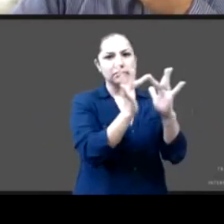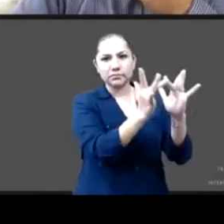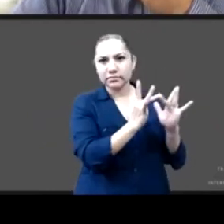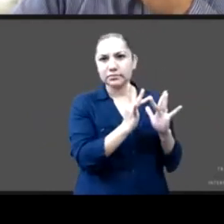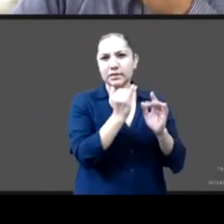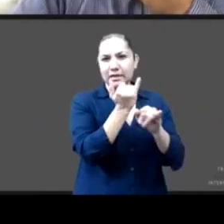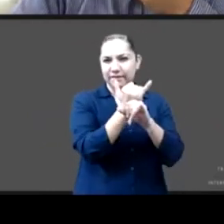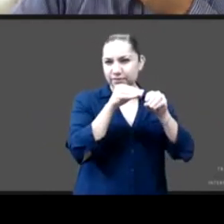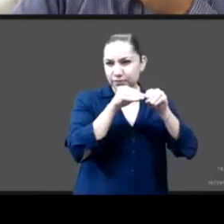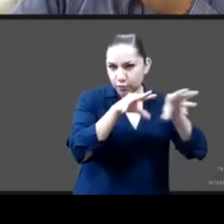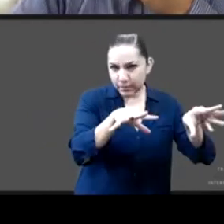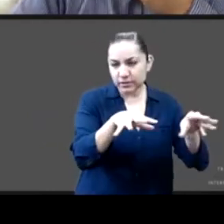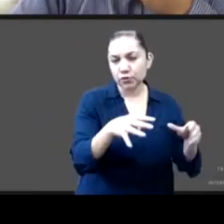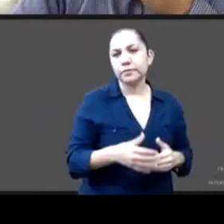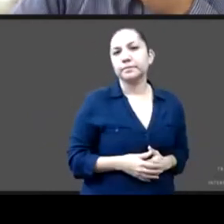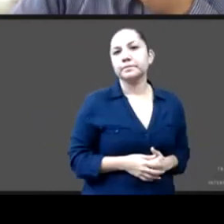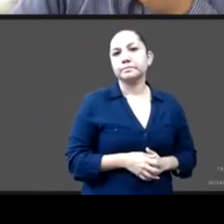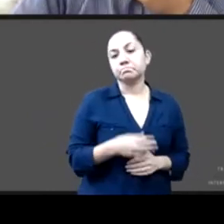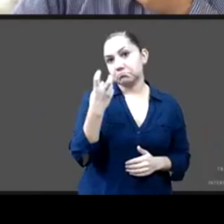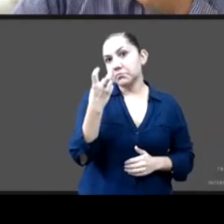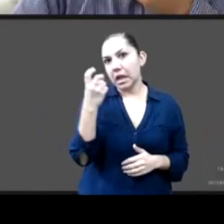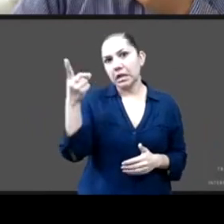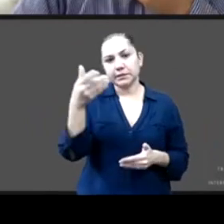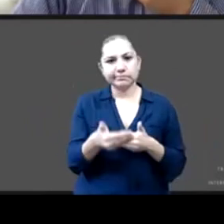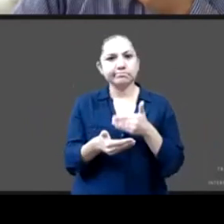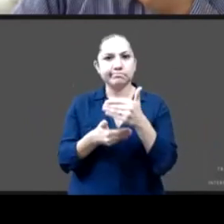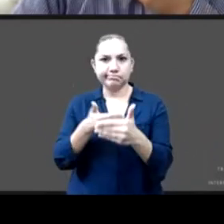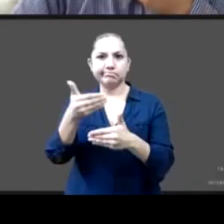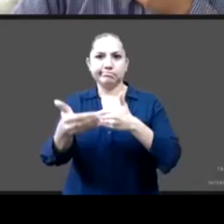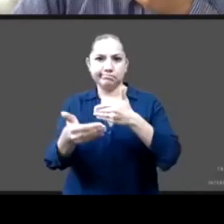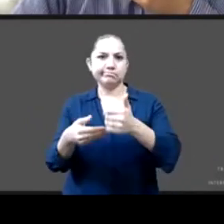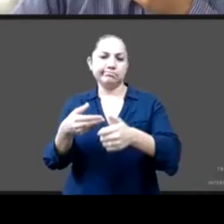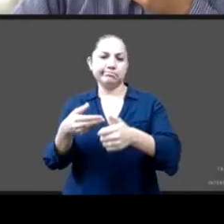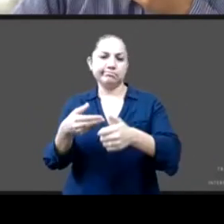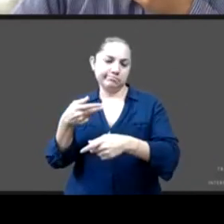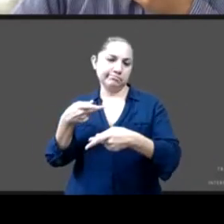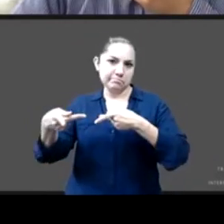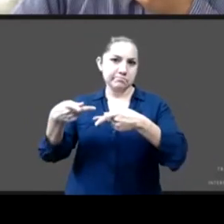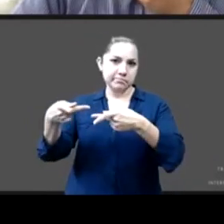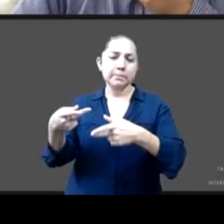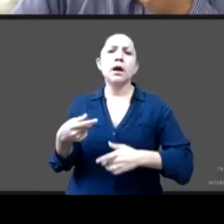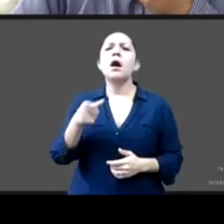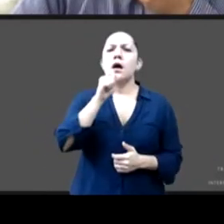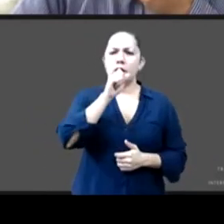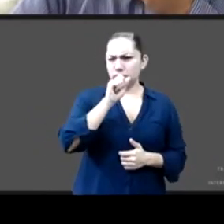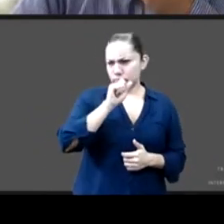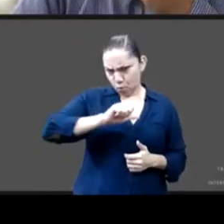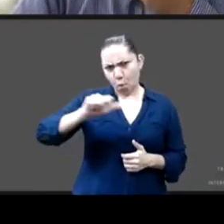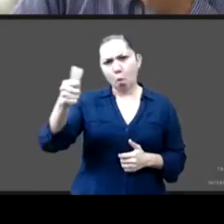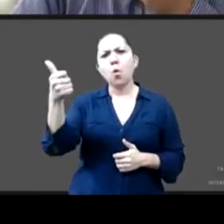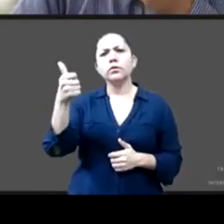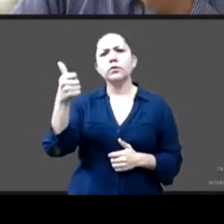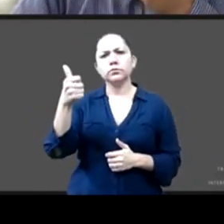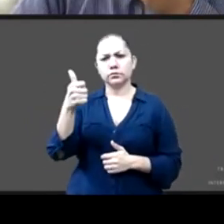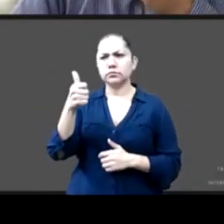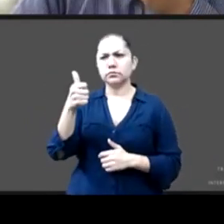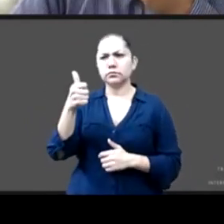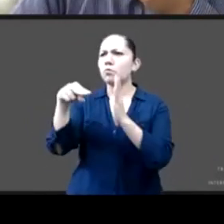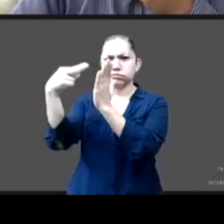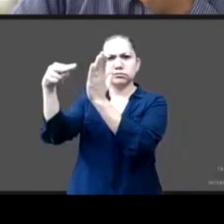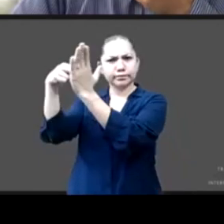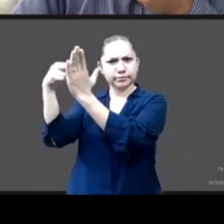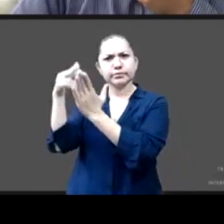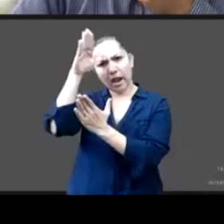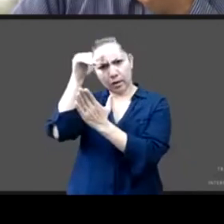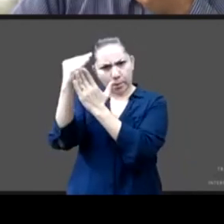Las tecnologías de la información. Obviamente existen otras convenciones, tanto existe la África,